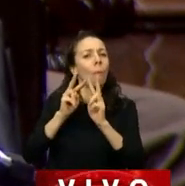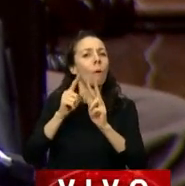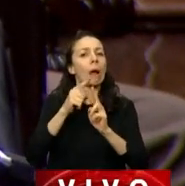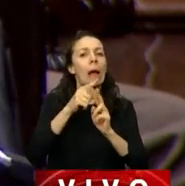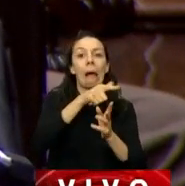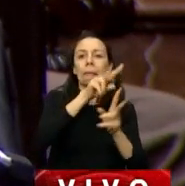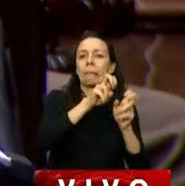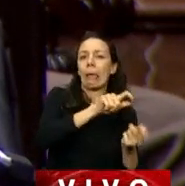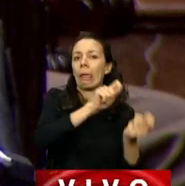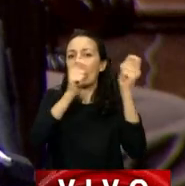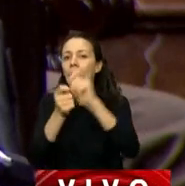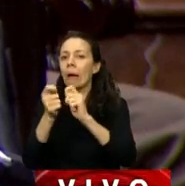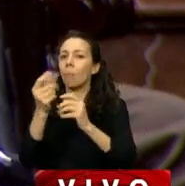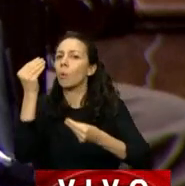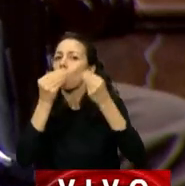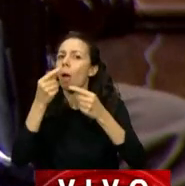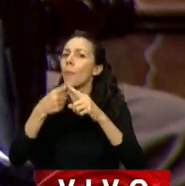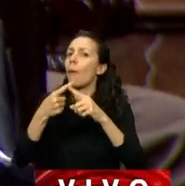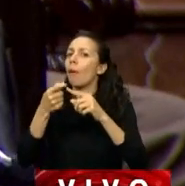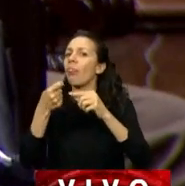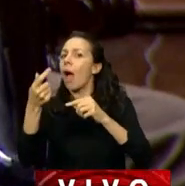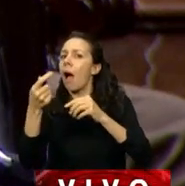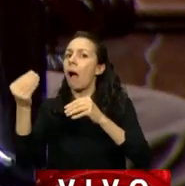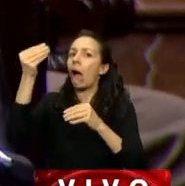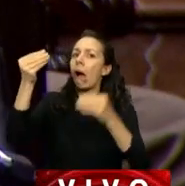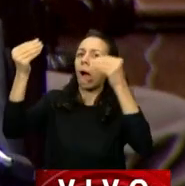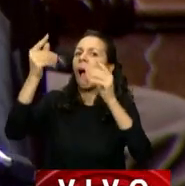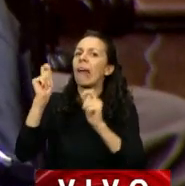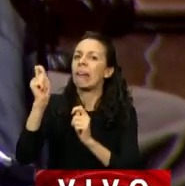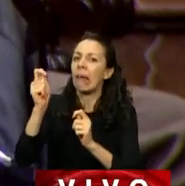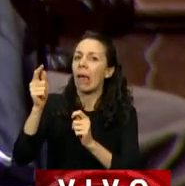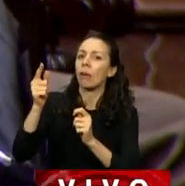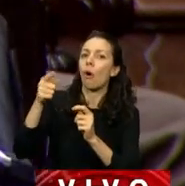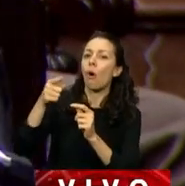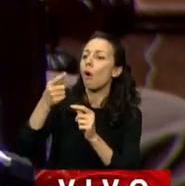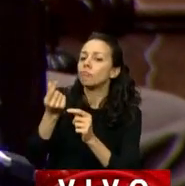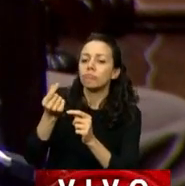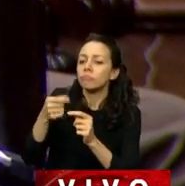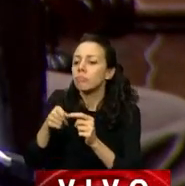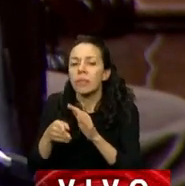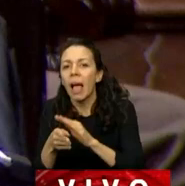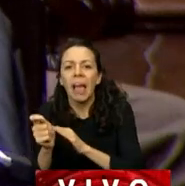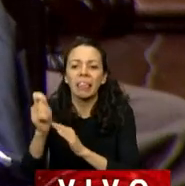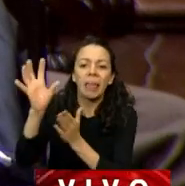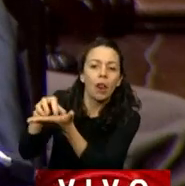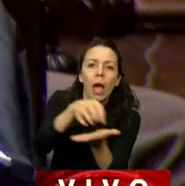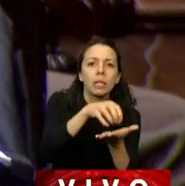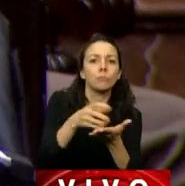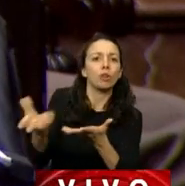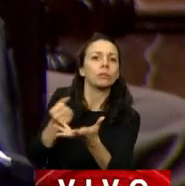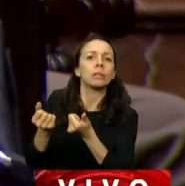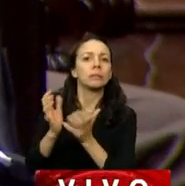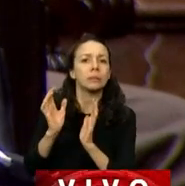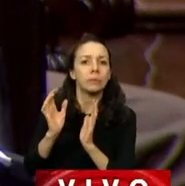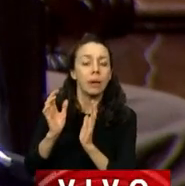por la burocracia, por los canales donde circulan estas asignaciones, y yo